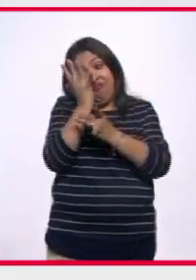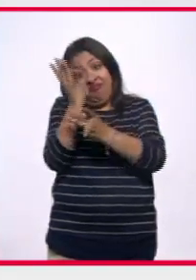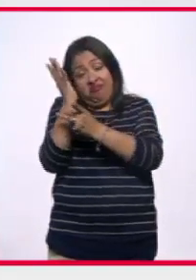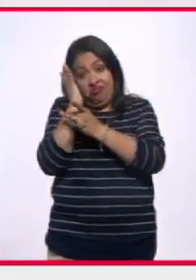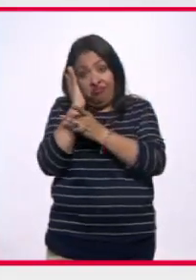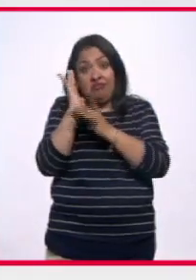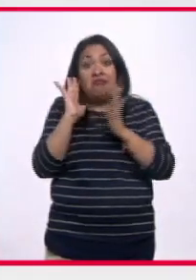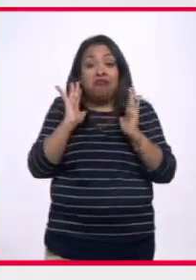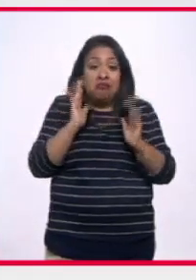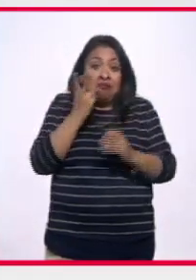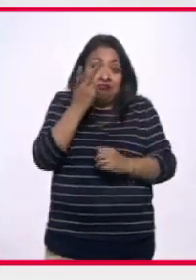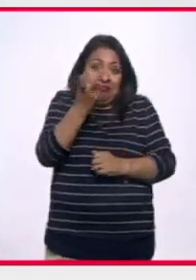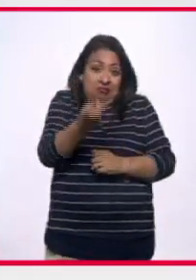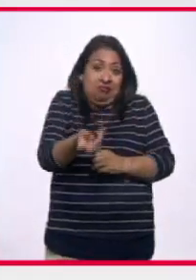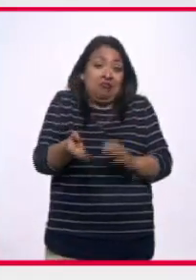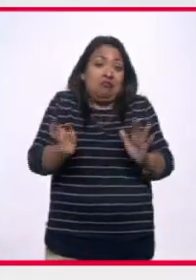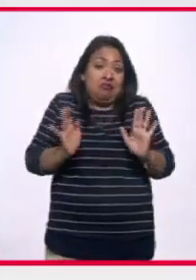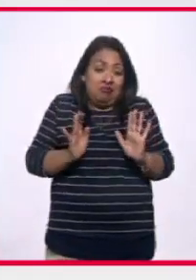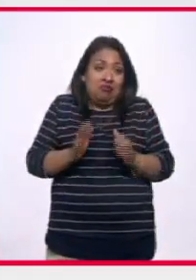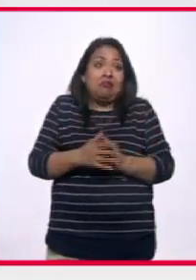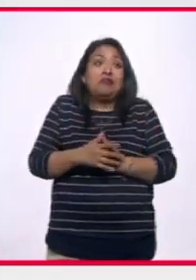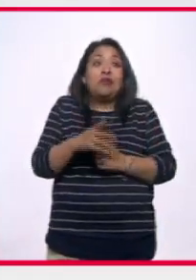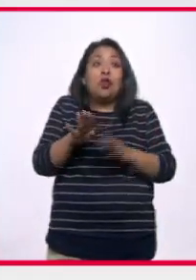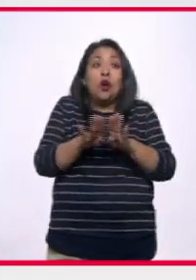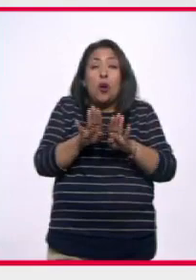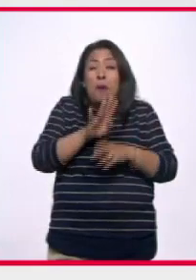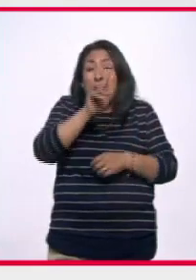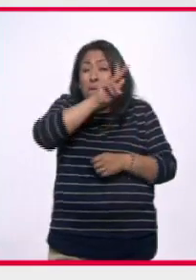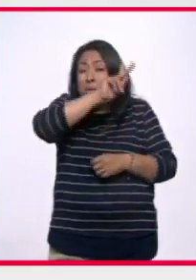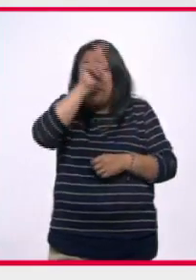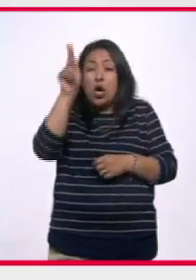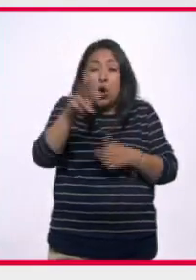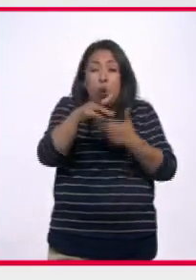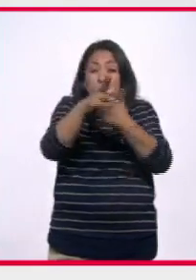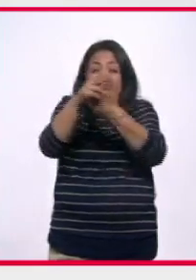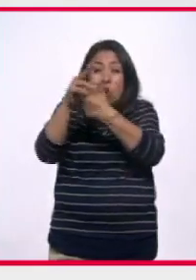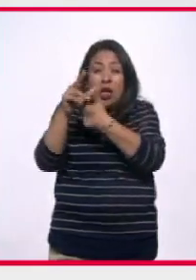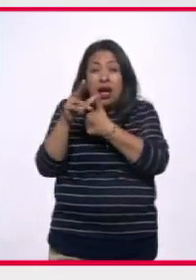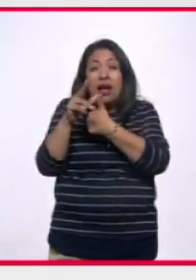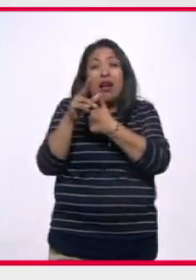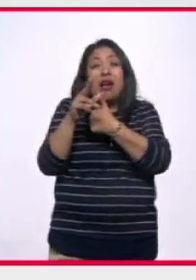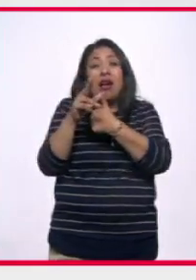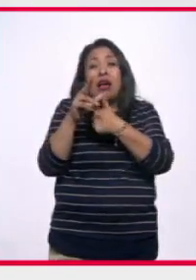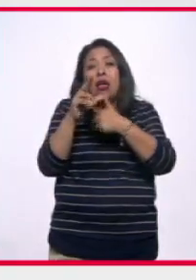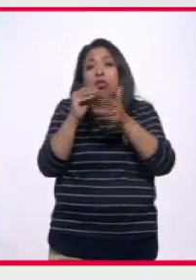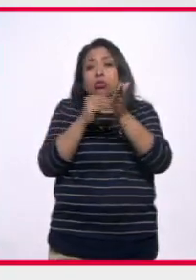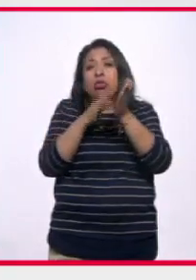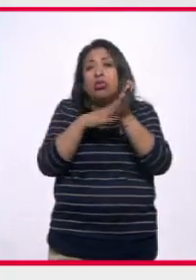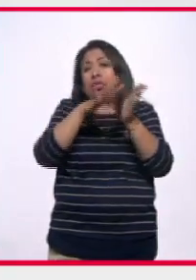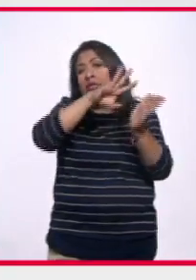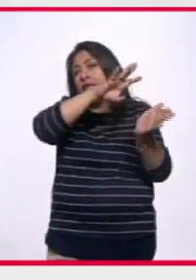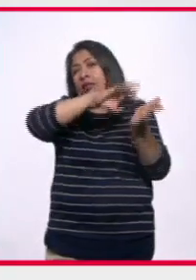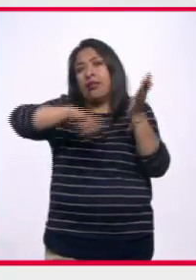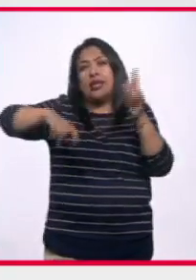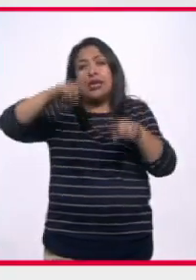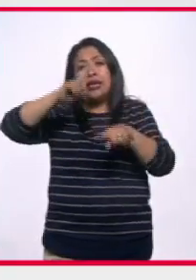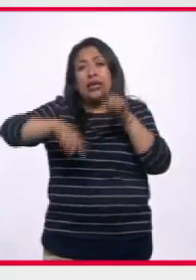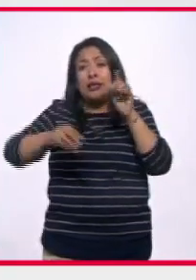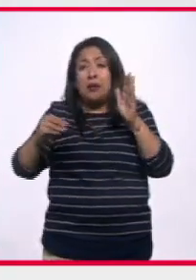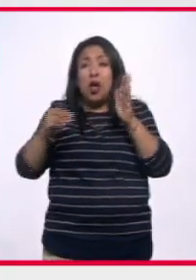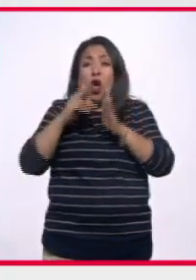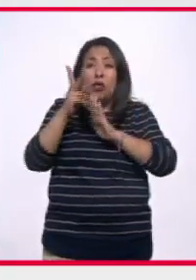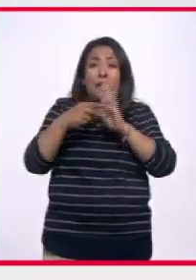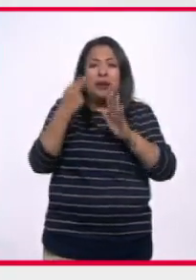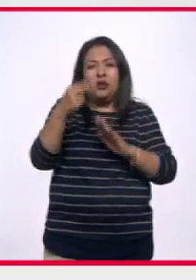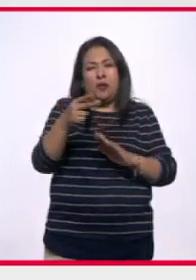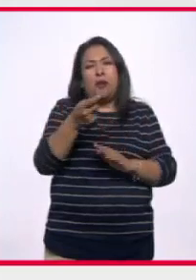pues justo los que son los peores huracanes se retiran de todos los registros no se vuelven a nombrar y yo un poco